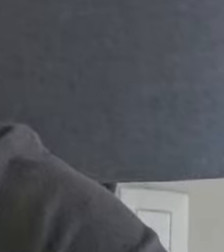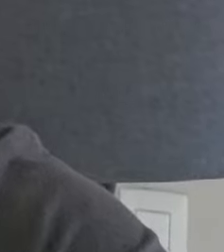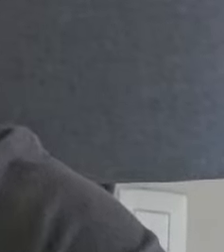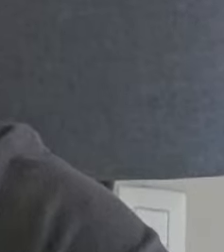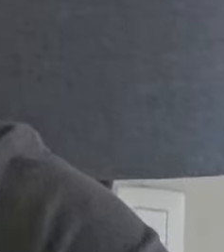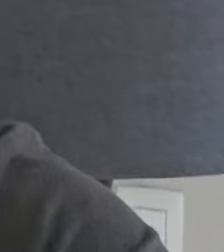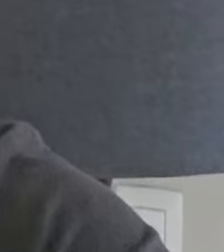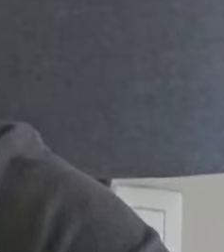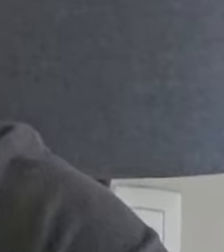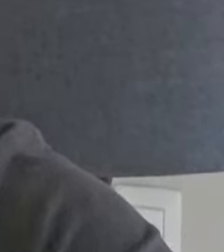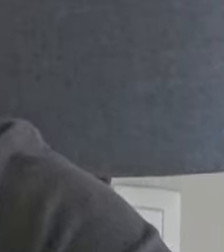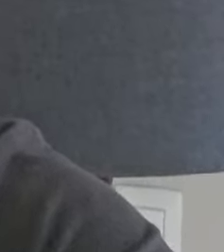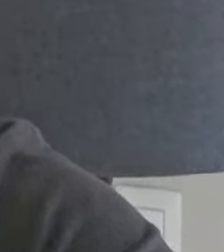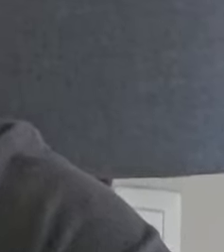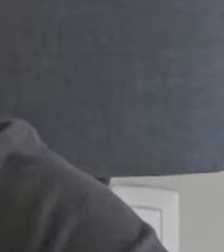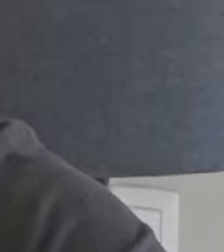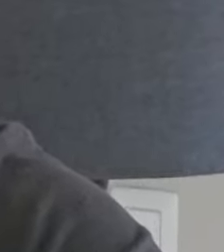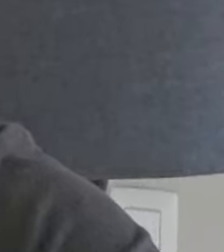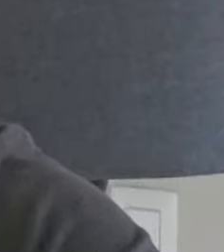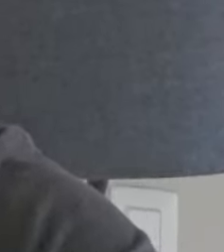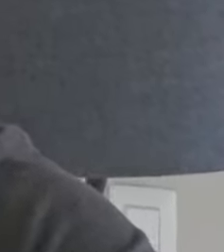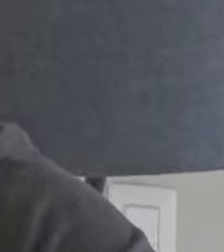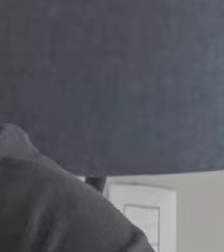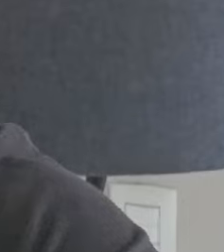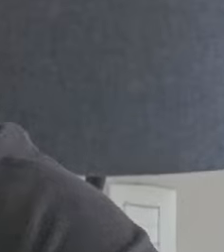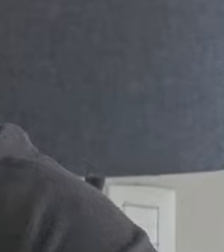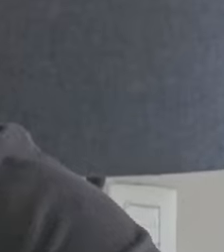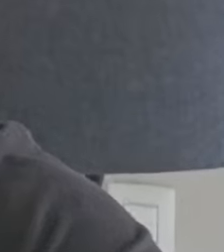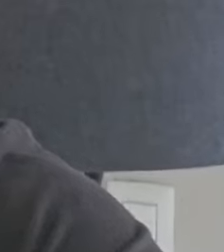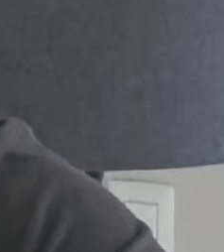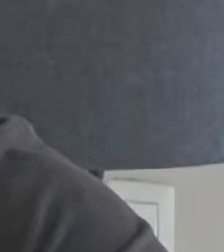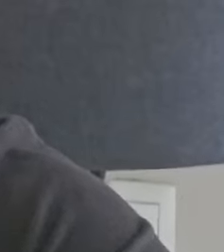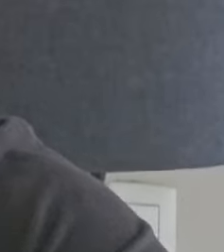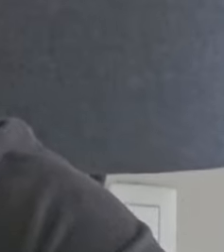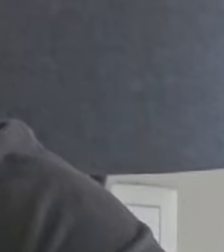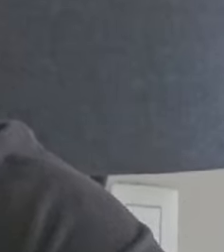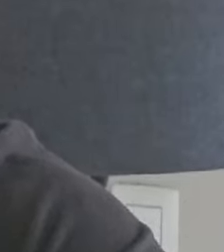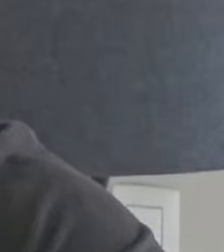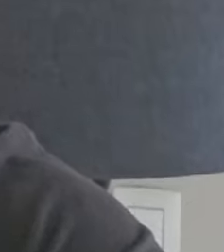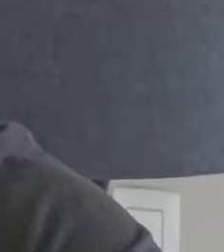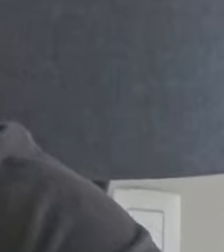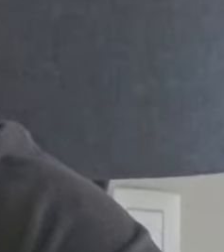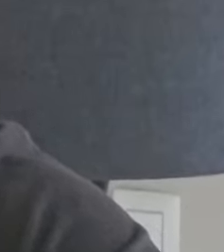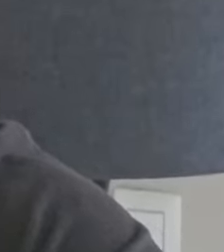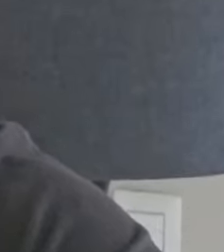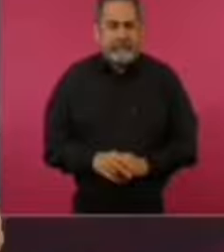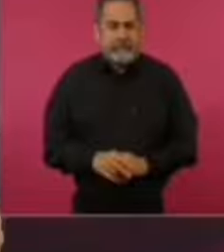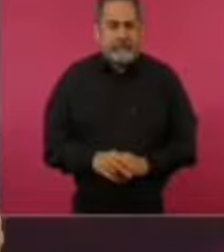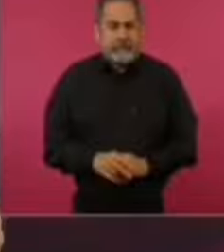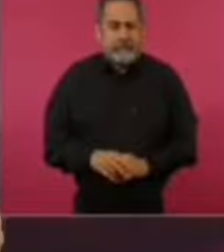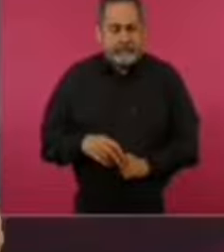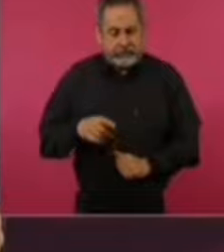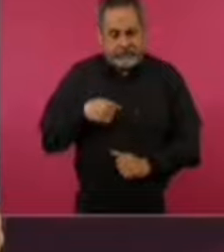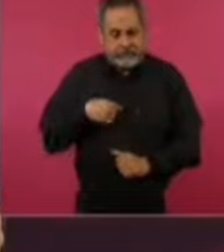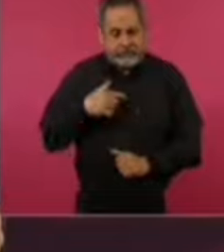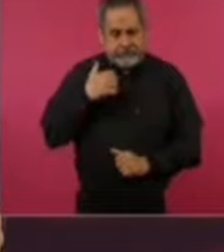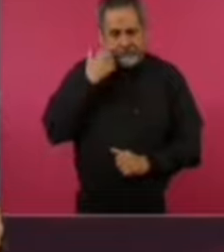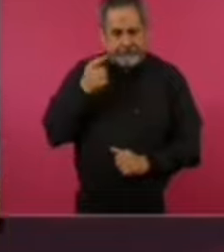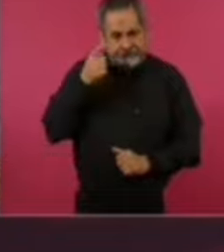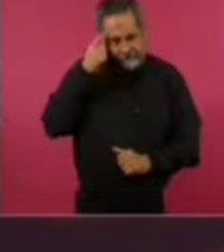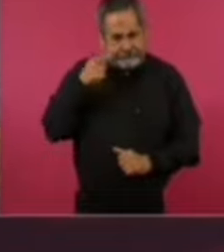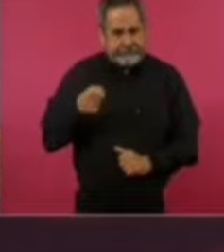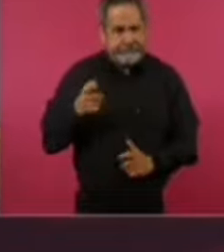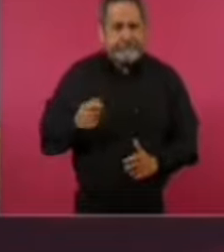acabaron los recursos? ¿Qué pasó con los organizadores? ¿En dónde están? ¿No se escuchan? ¿No se oyen? ¿Ya se rindieron? Miento.